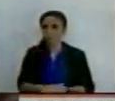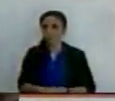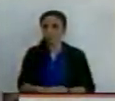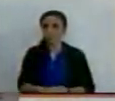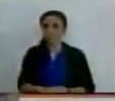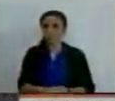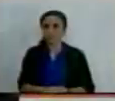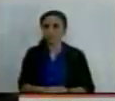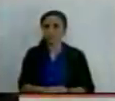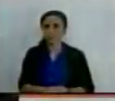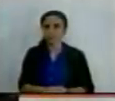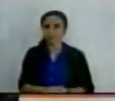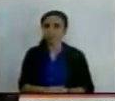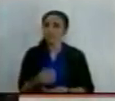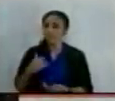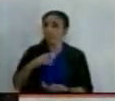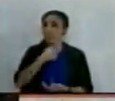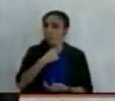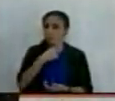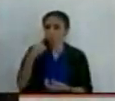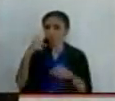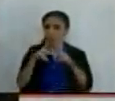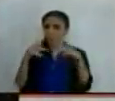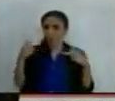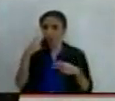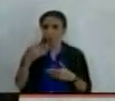a mí me gusta hetero